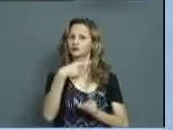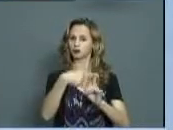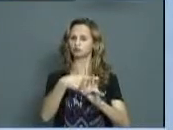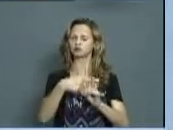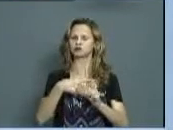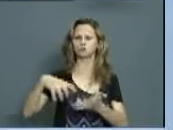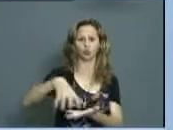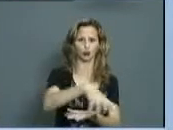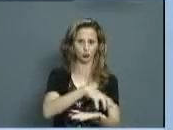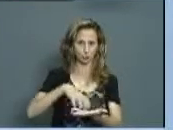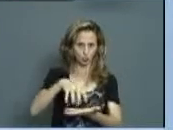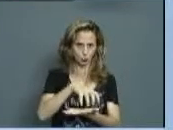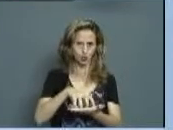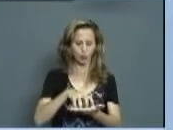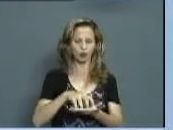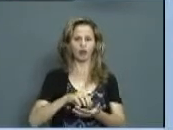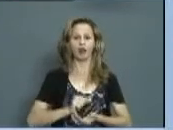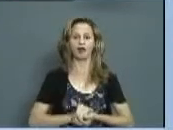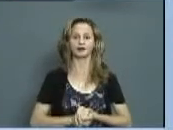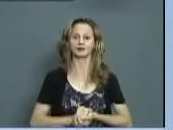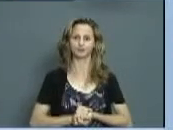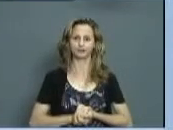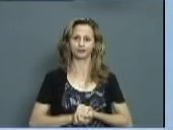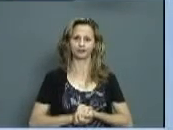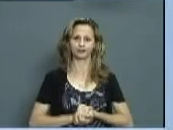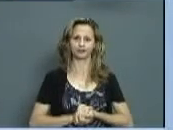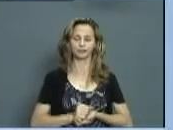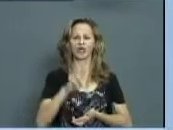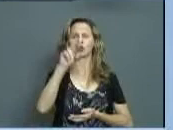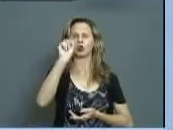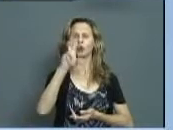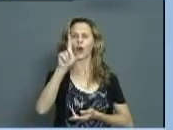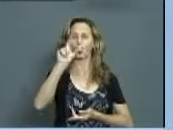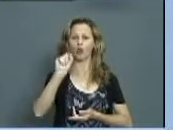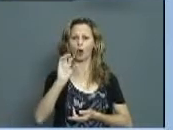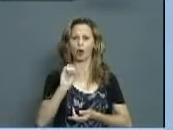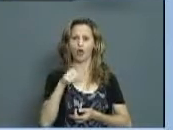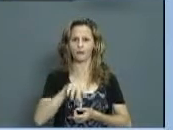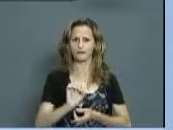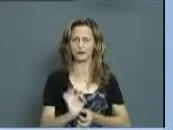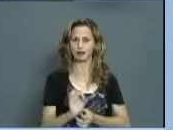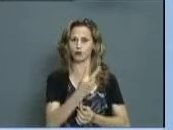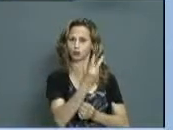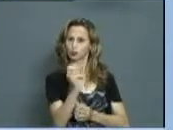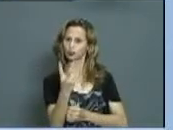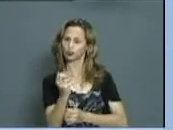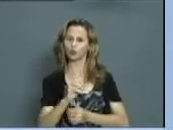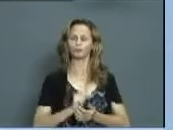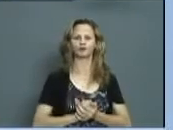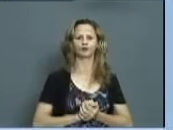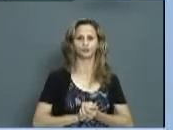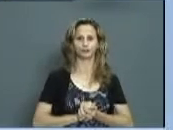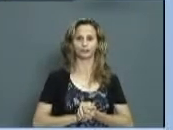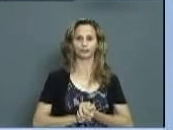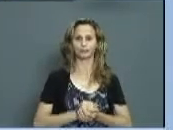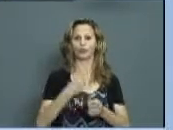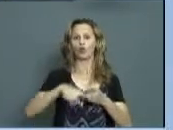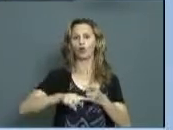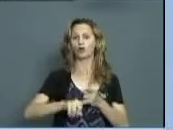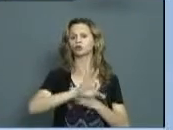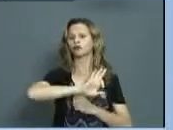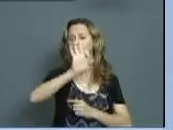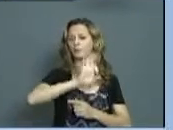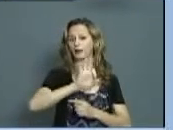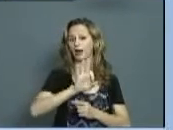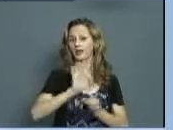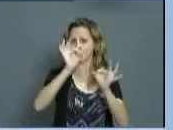de salud, Juan Manuel Páez, 5 casos. Y del área de salud, Rolo Monterrey, 2 pacientes. Municipio de Fran País, con 6 diagnosticados. Área de salud,